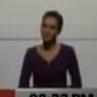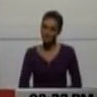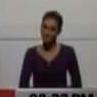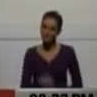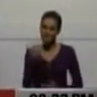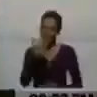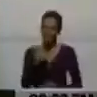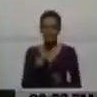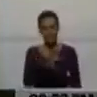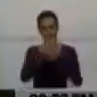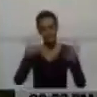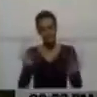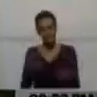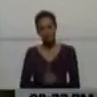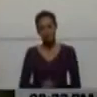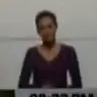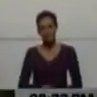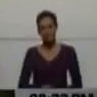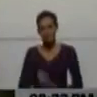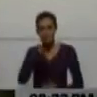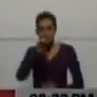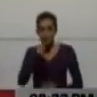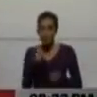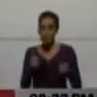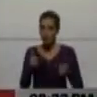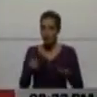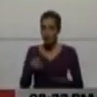Claro, los cachorros, ¿verdad? Porque los cachorritos son buenos,